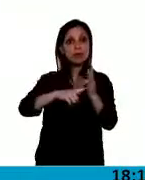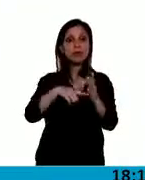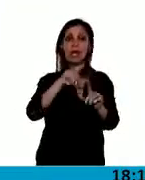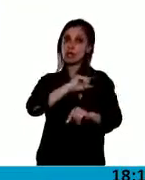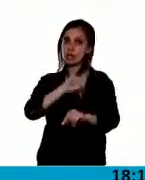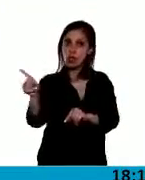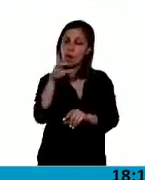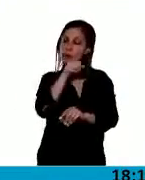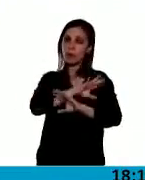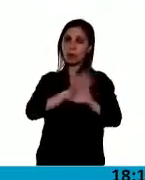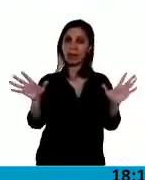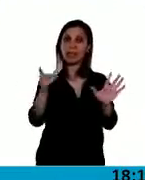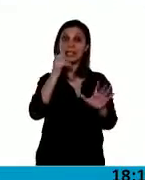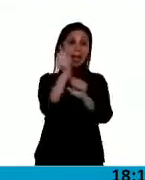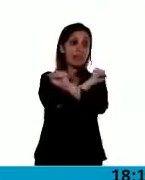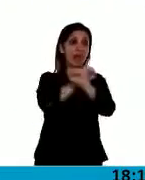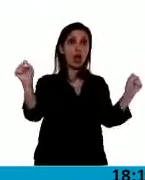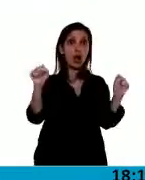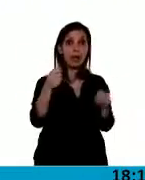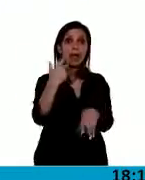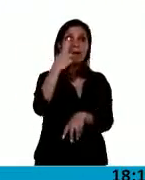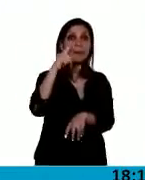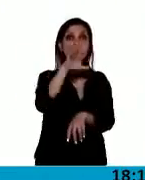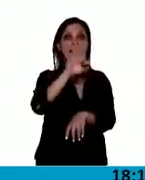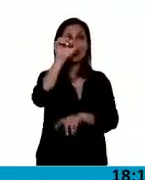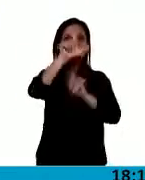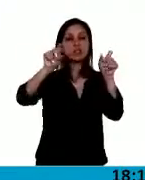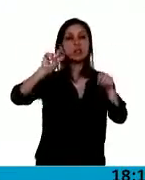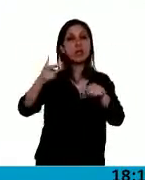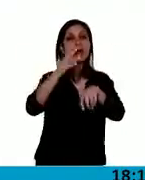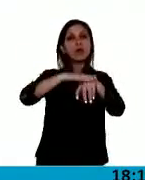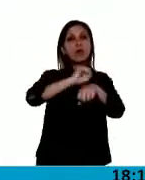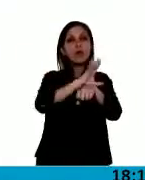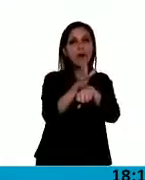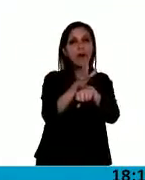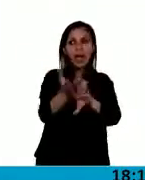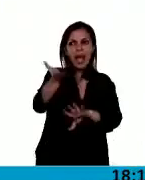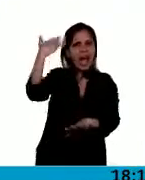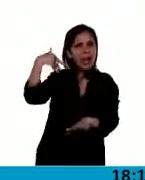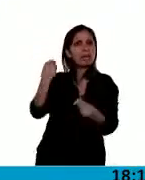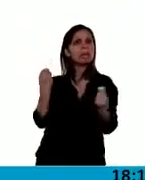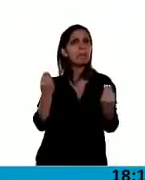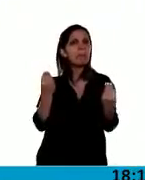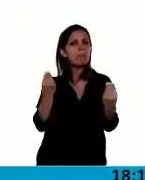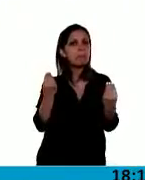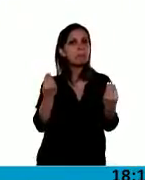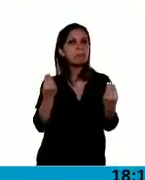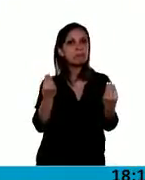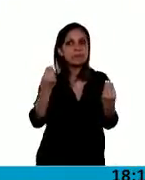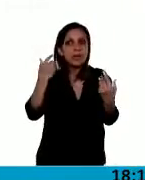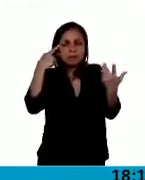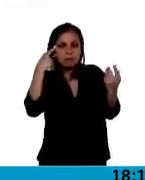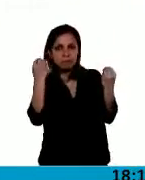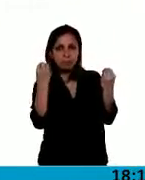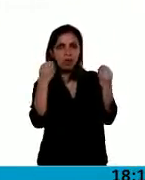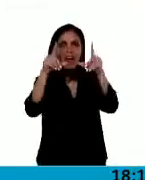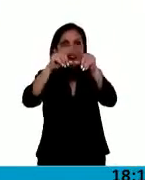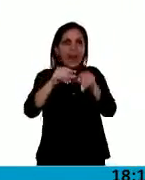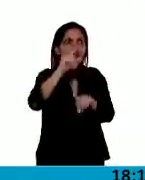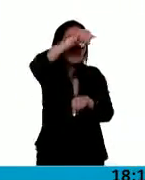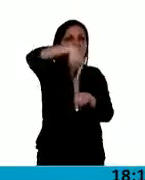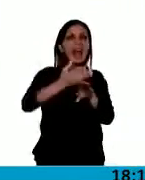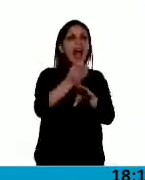Si de la noche a la mañana aparecen 3.500 muertos por COVID que no habían sido registrados, ¿sobre qué datos estuvieron tomando